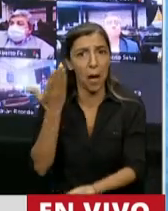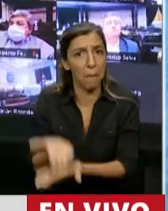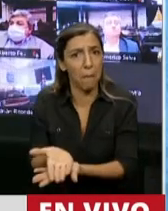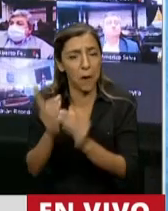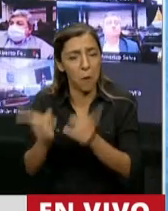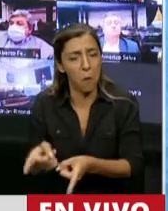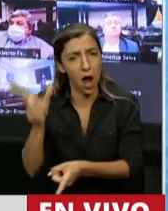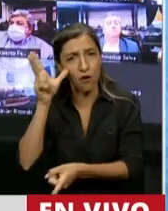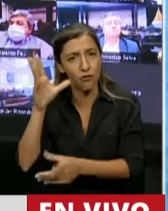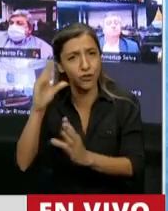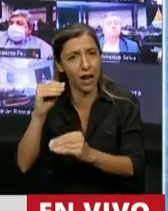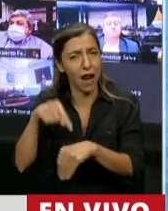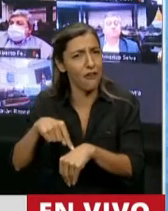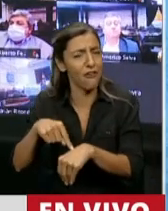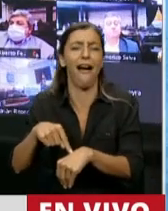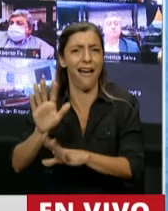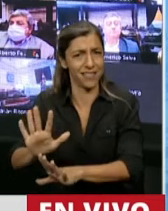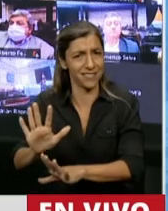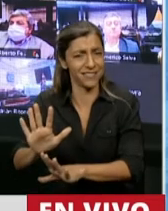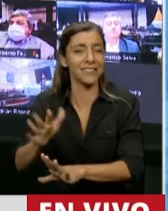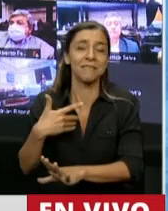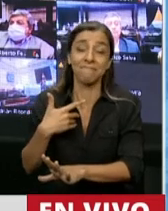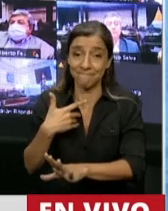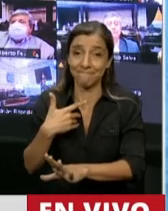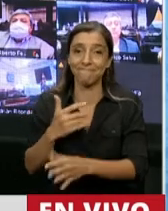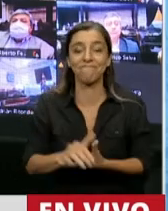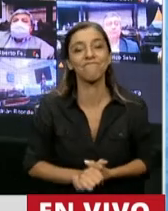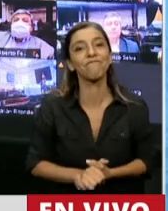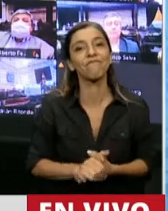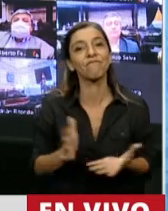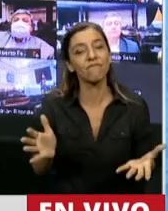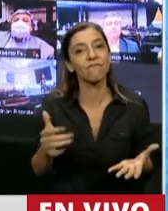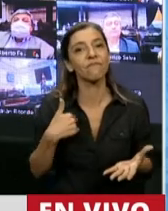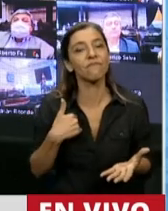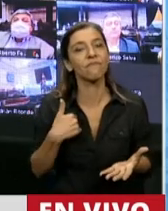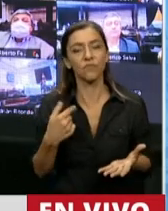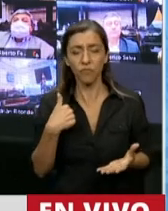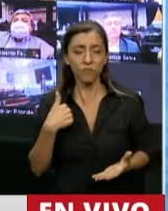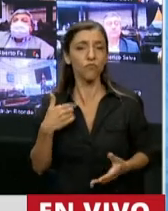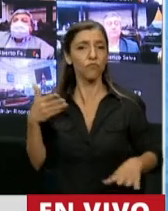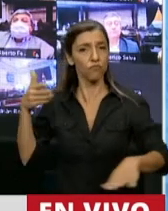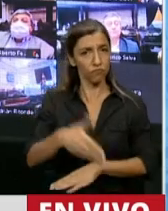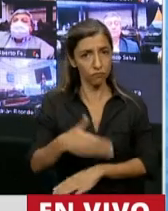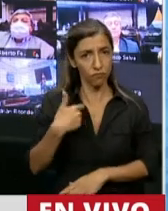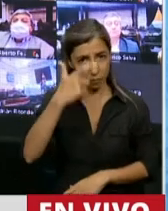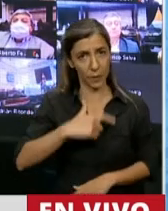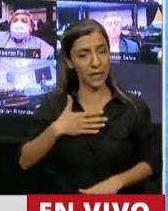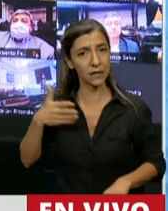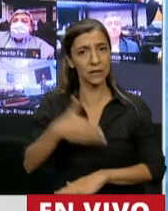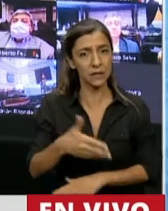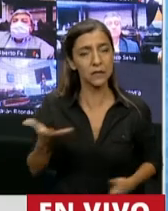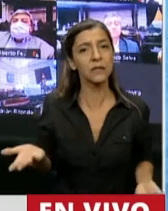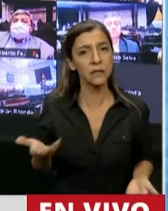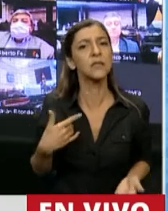Me he dirigido a la Cámara en mi derecho a asistir personalmente, dado que, bueno, no pudimos convocar con